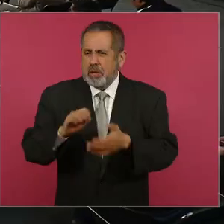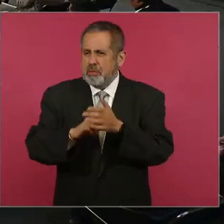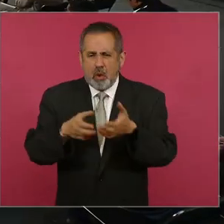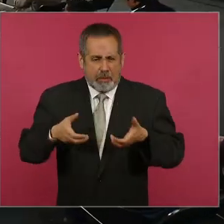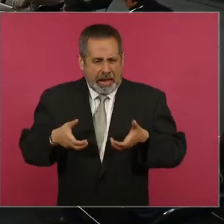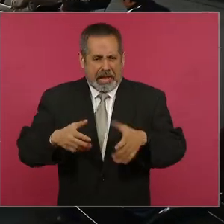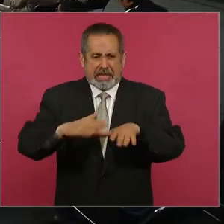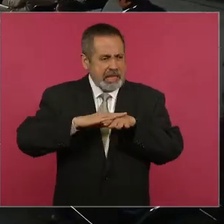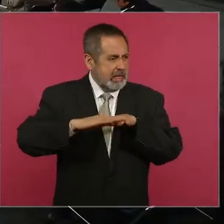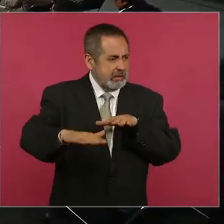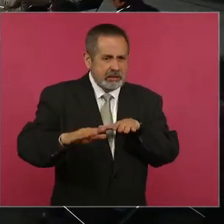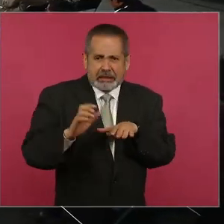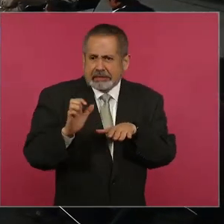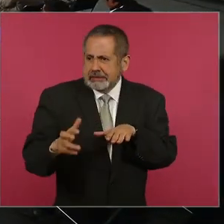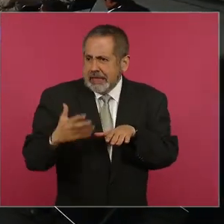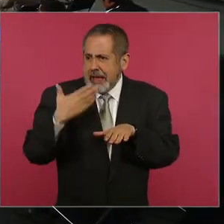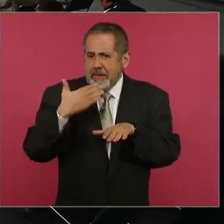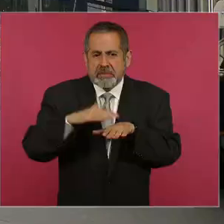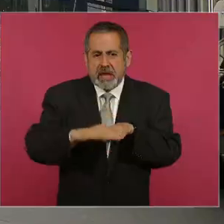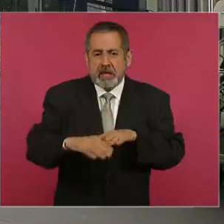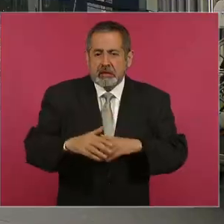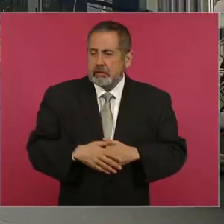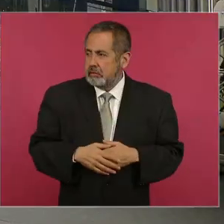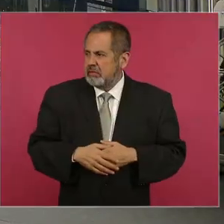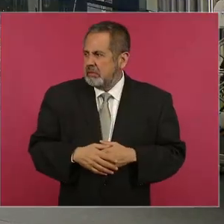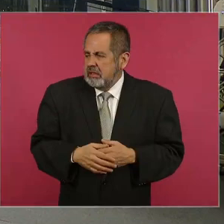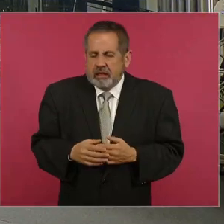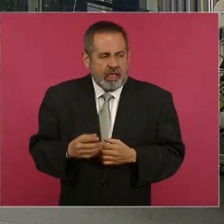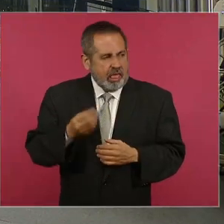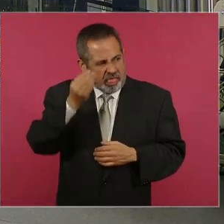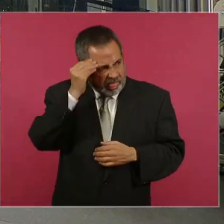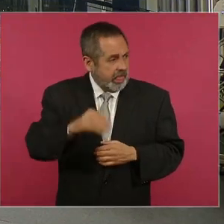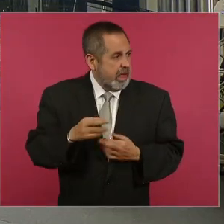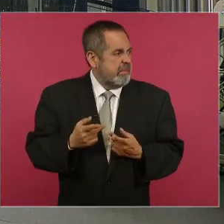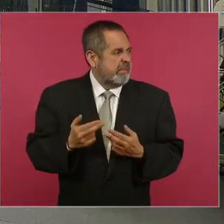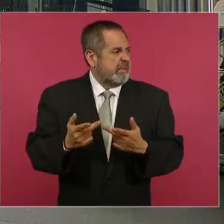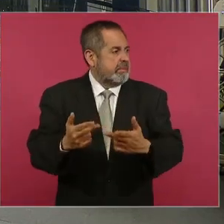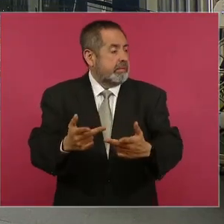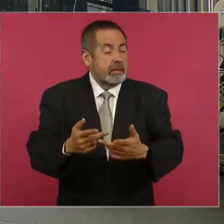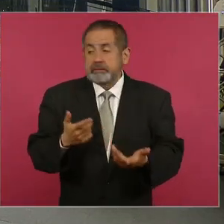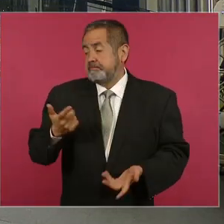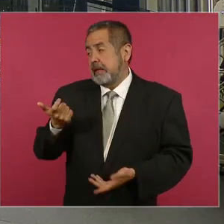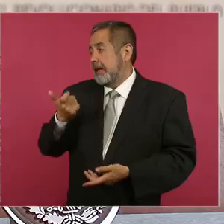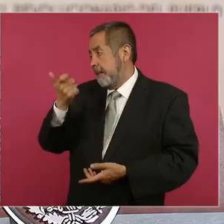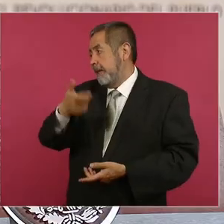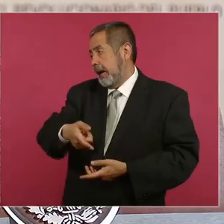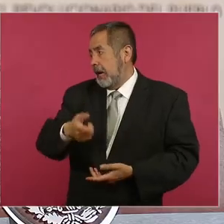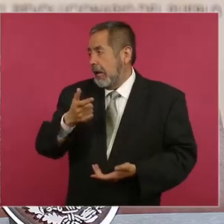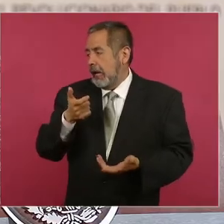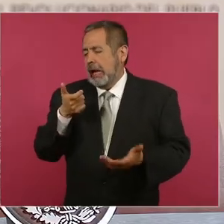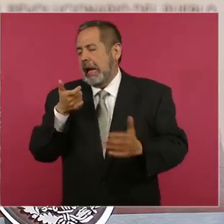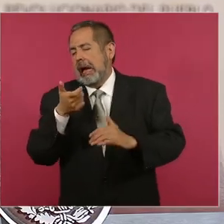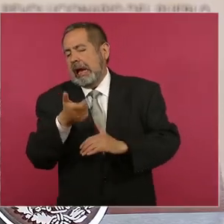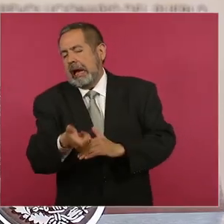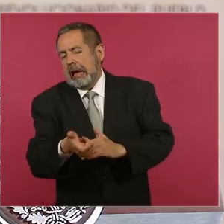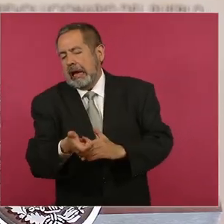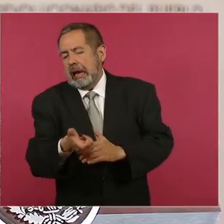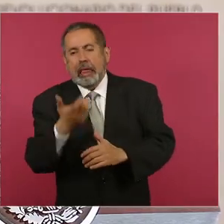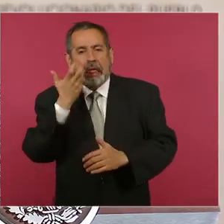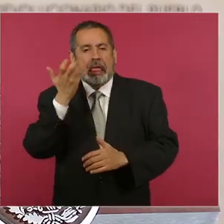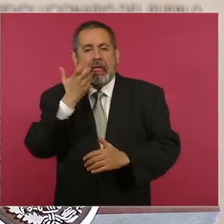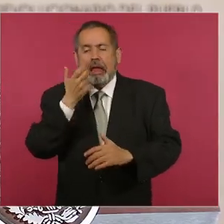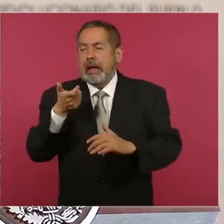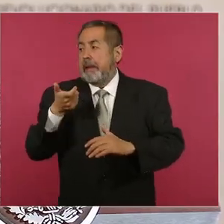banquetas y las destruían y las volvían a construir, porque necesitaban